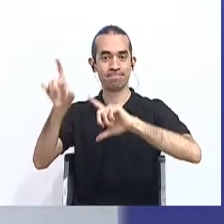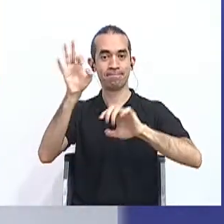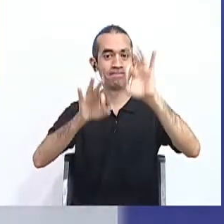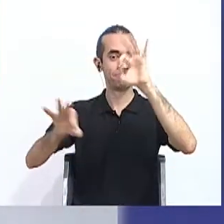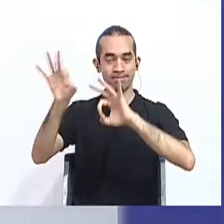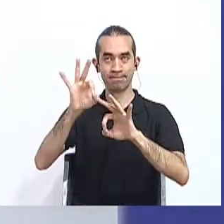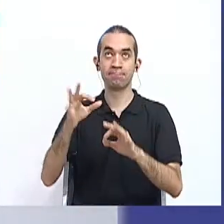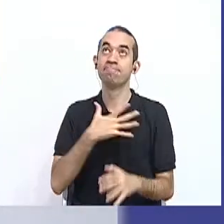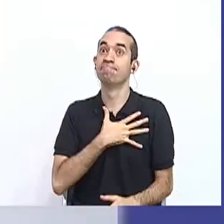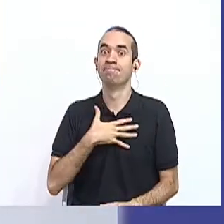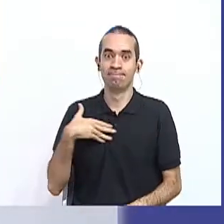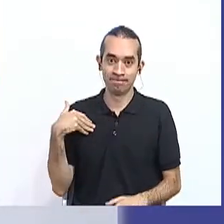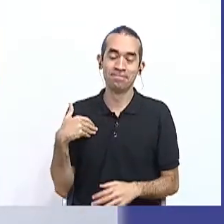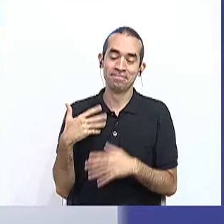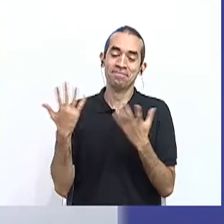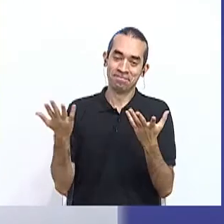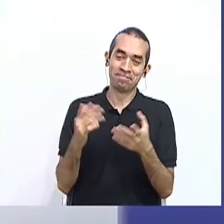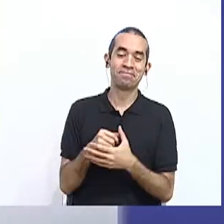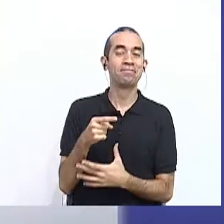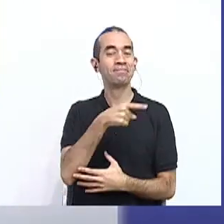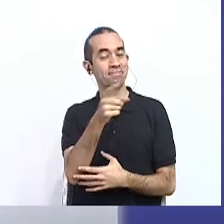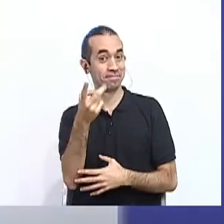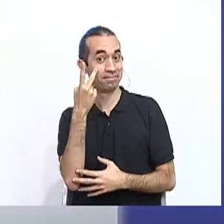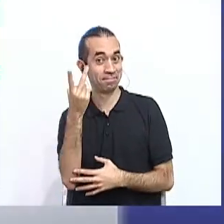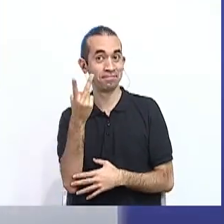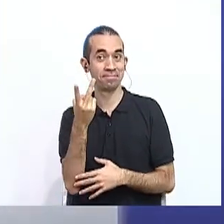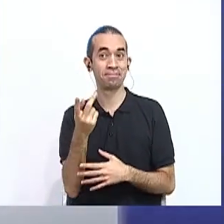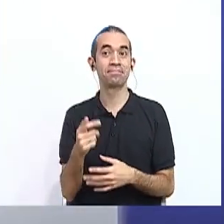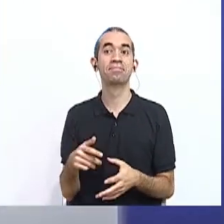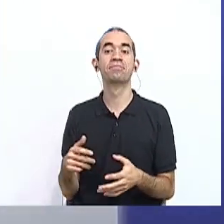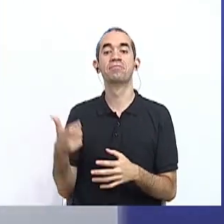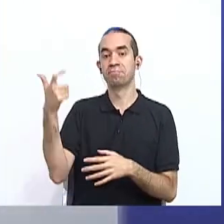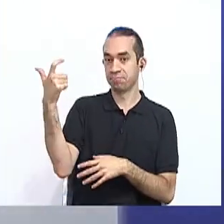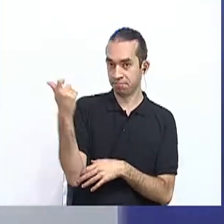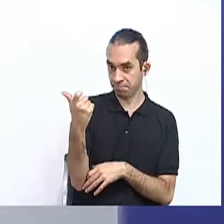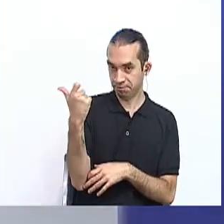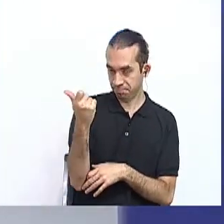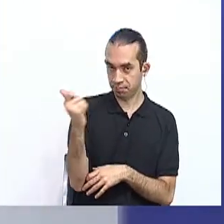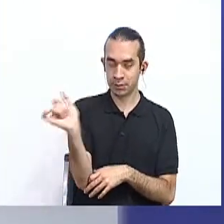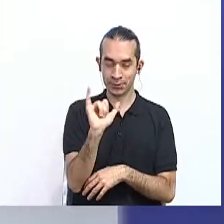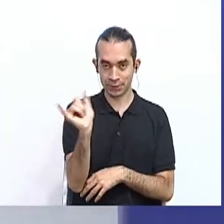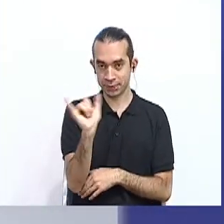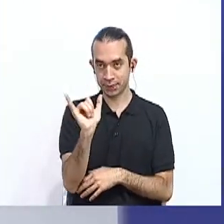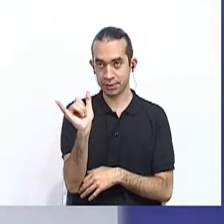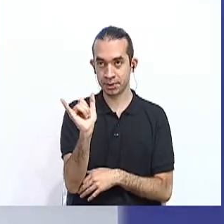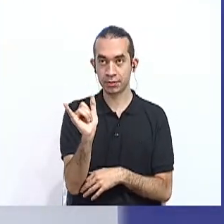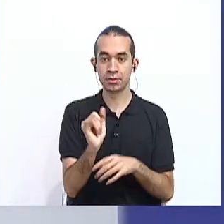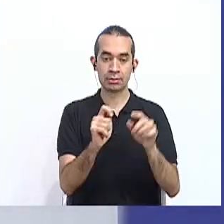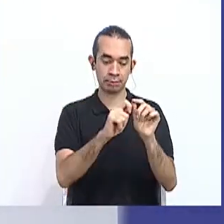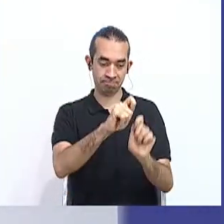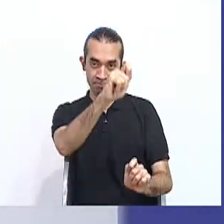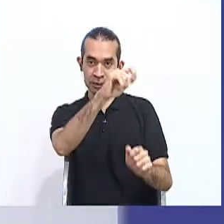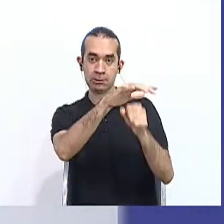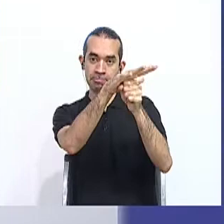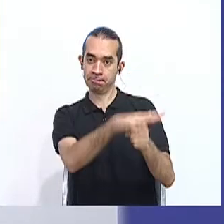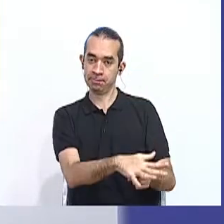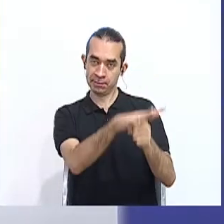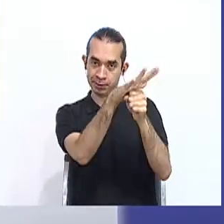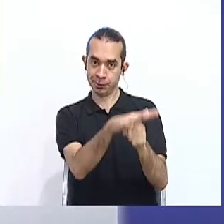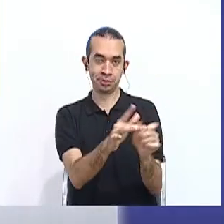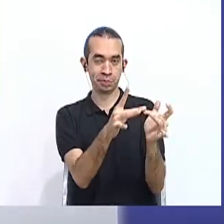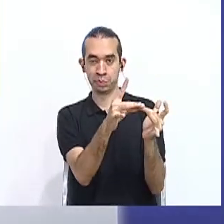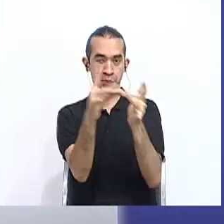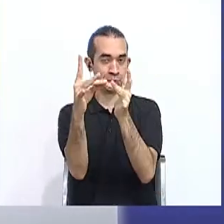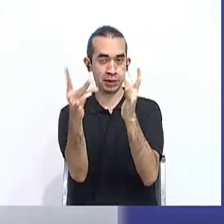que nos gusta tanto, para que ustedes vean cómo también con una jeringa igual que estas y con un medidor de presión